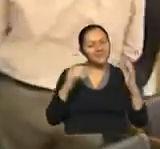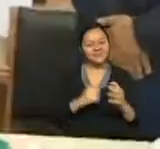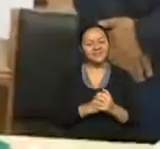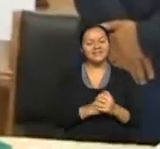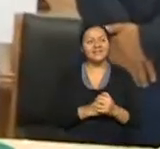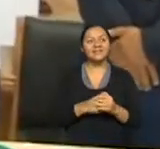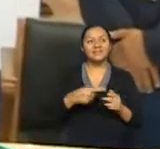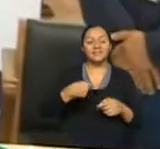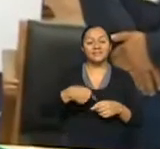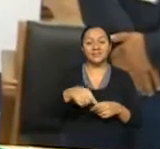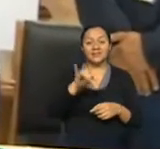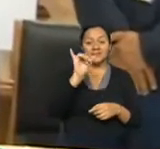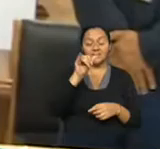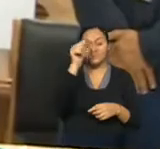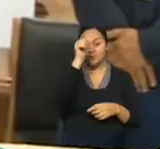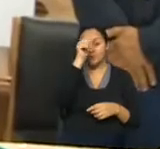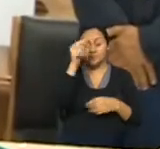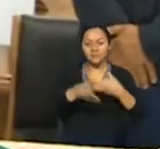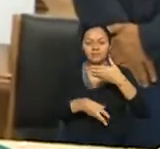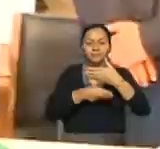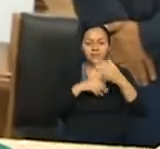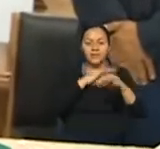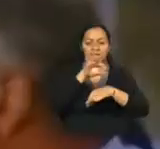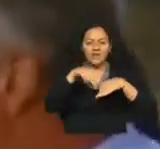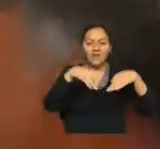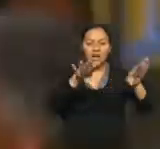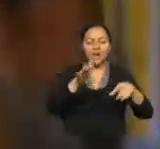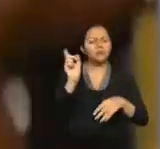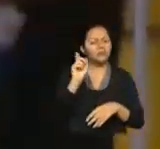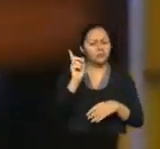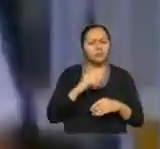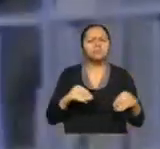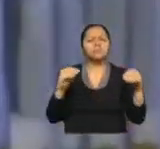Este fin de semana, más que regalos, mostremos nuestro